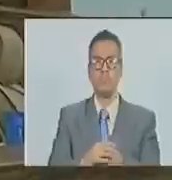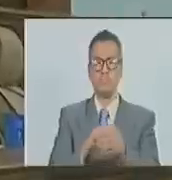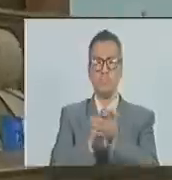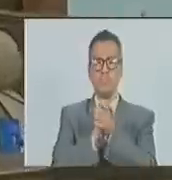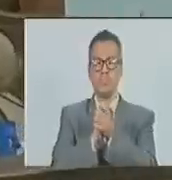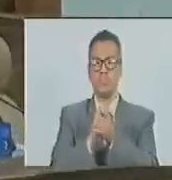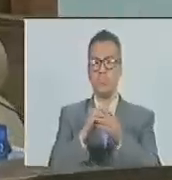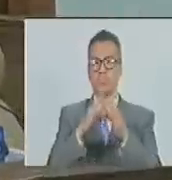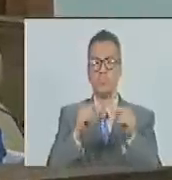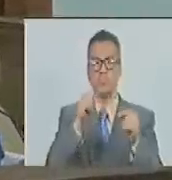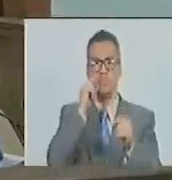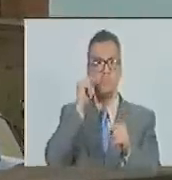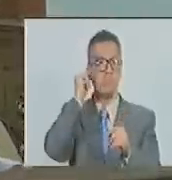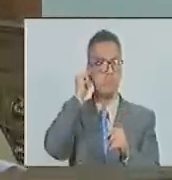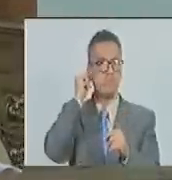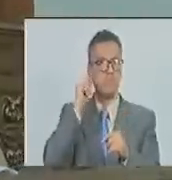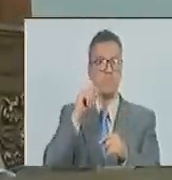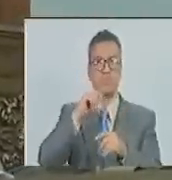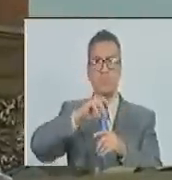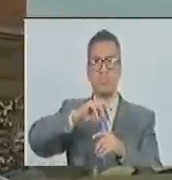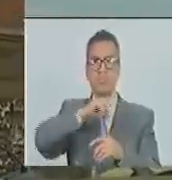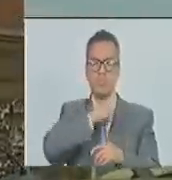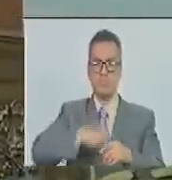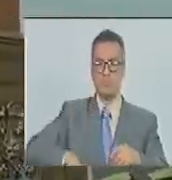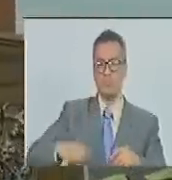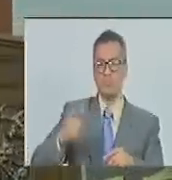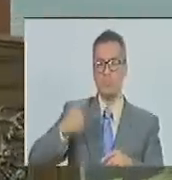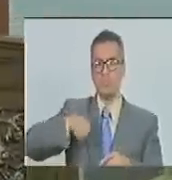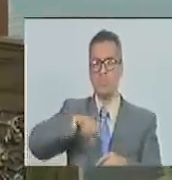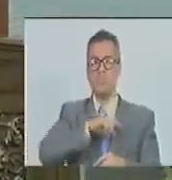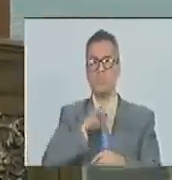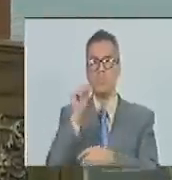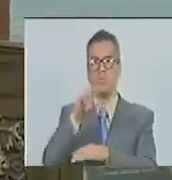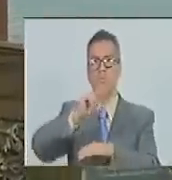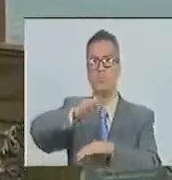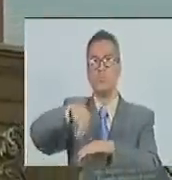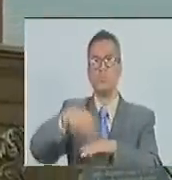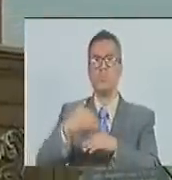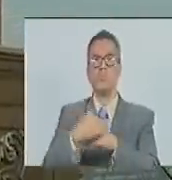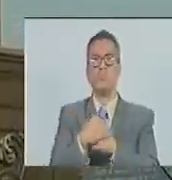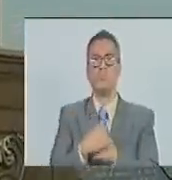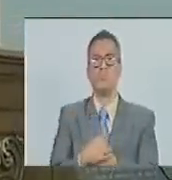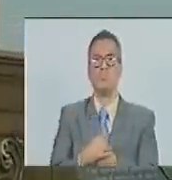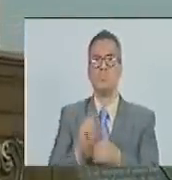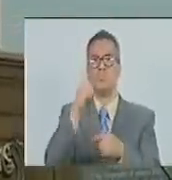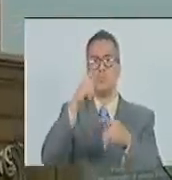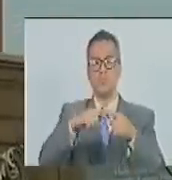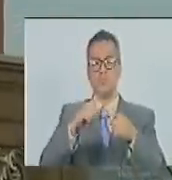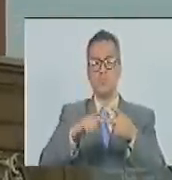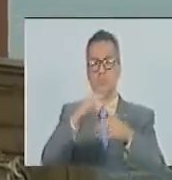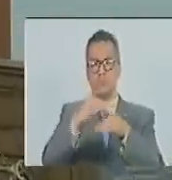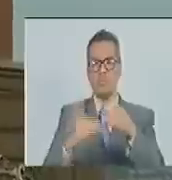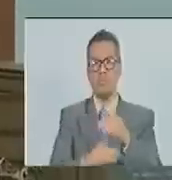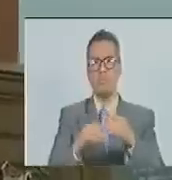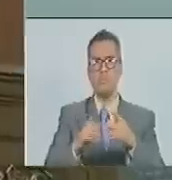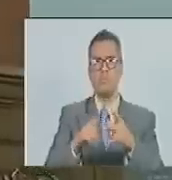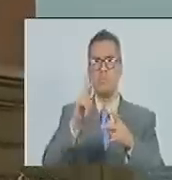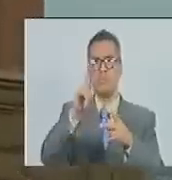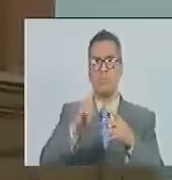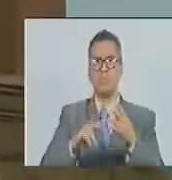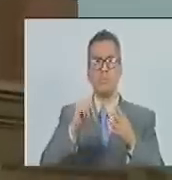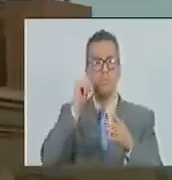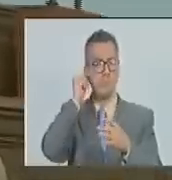compañeros, compañeras, presidente de la Asamblea Nacional Jorge Rodríguez, primer vicepresidente, segunda